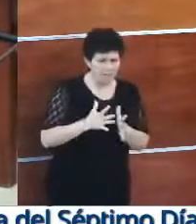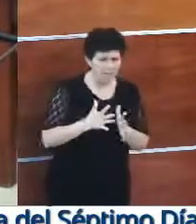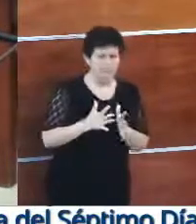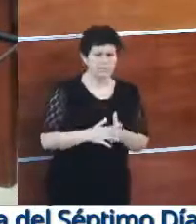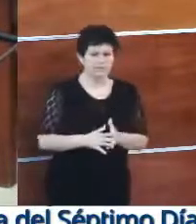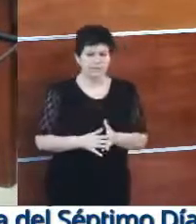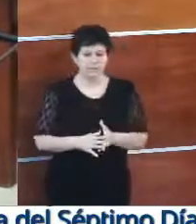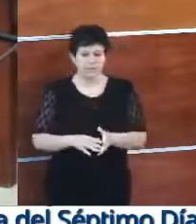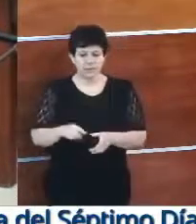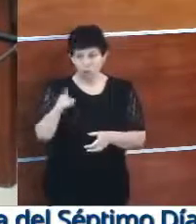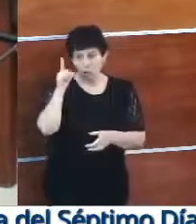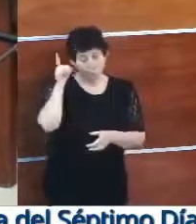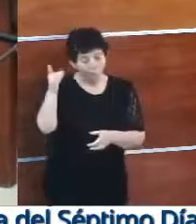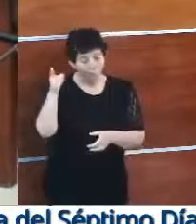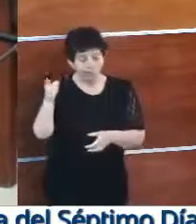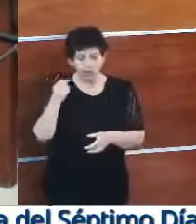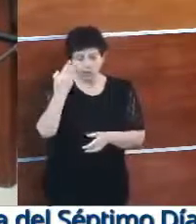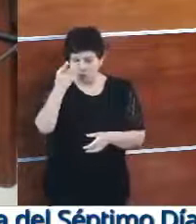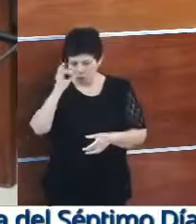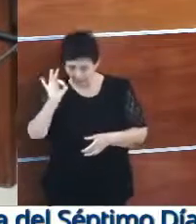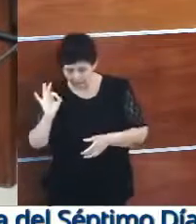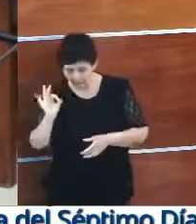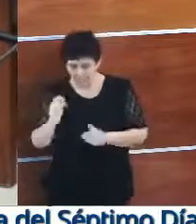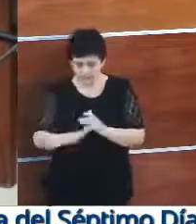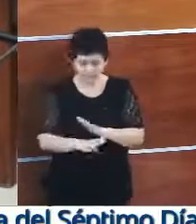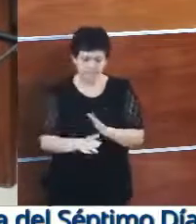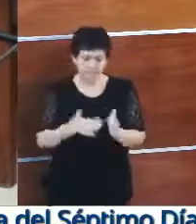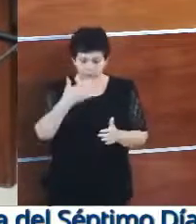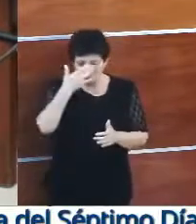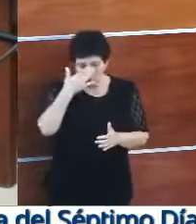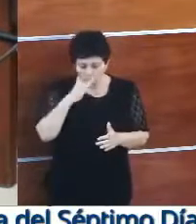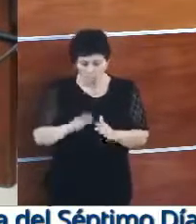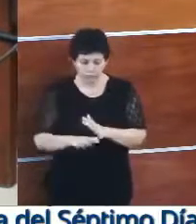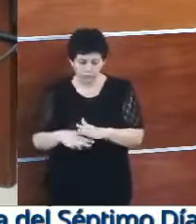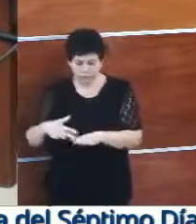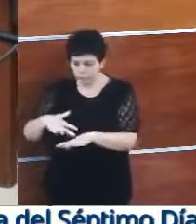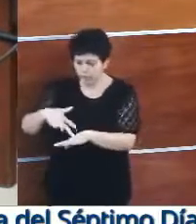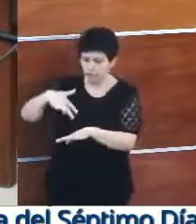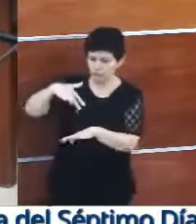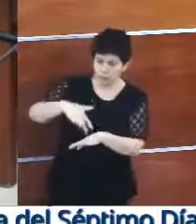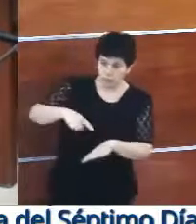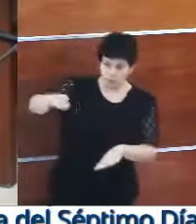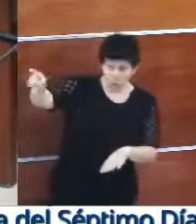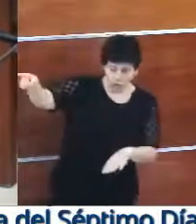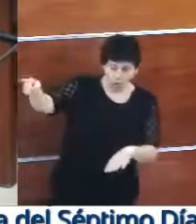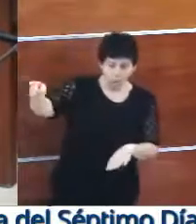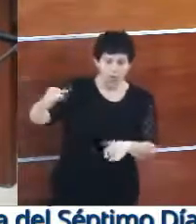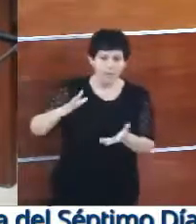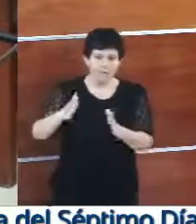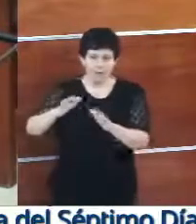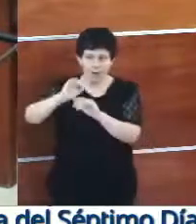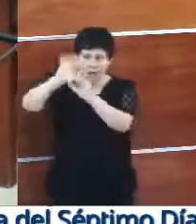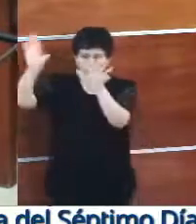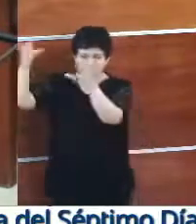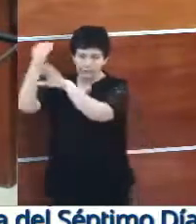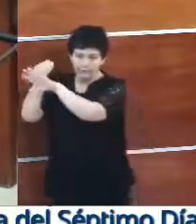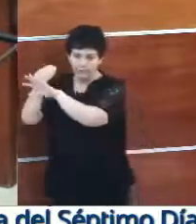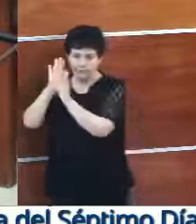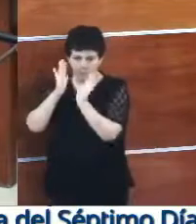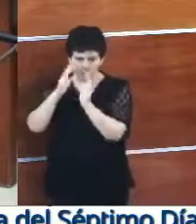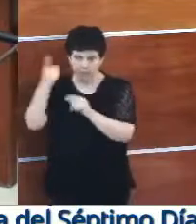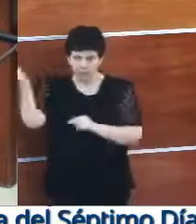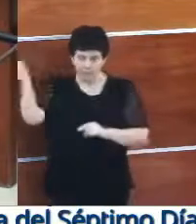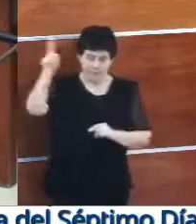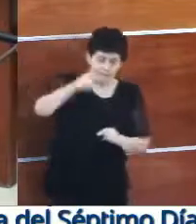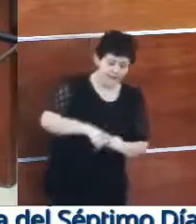Él estuvo esos 40 días resucitado, de ese modo Él está hoy en el cielo. Y de esa misma manera Él vendrá. Apocalipsis